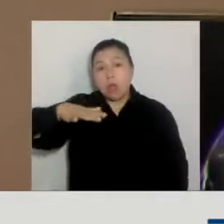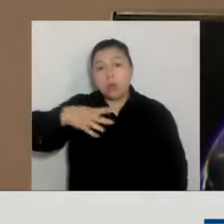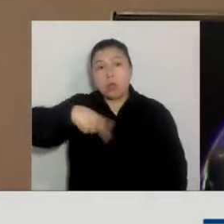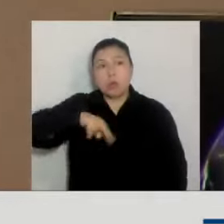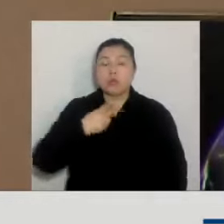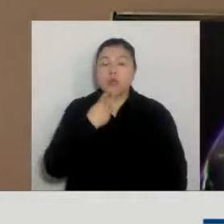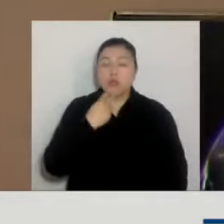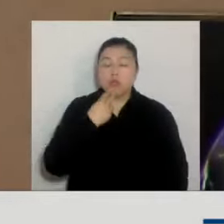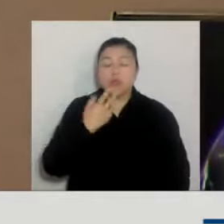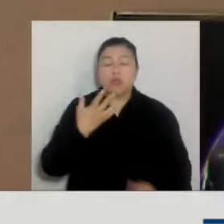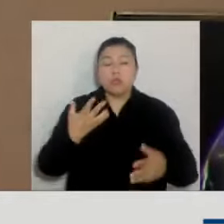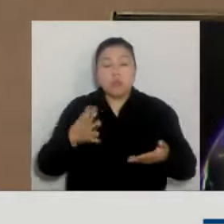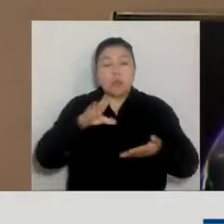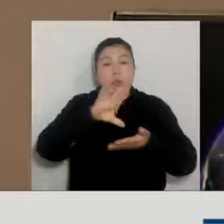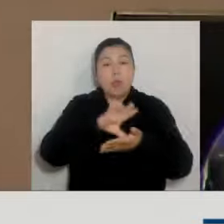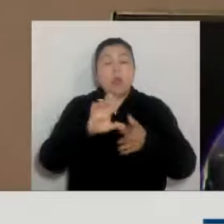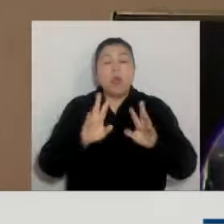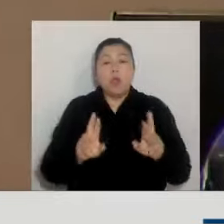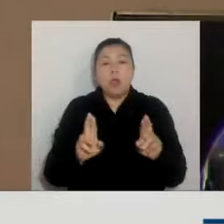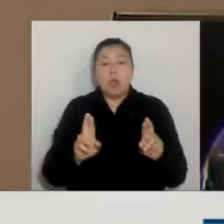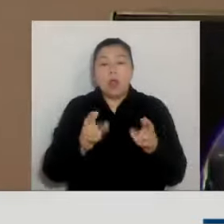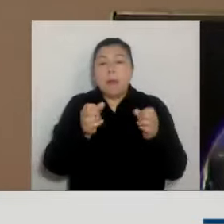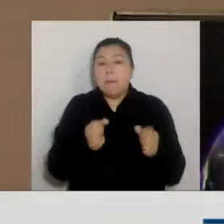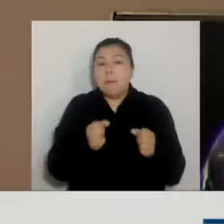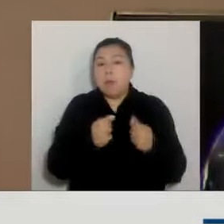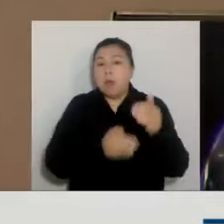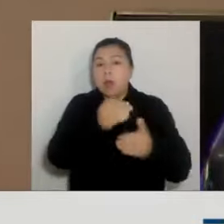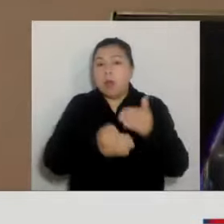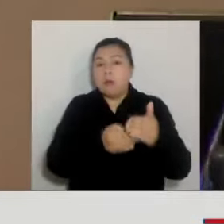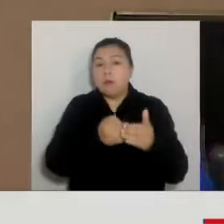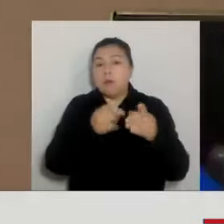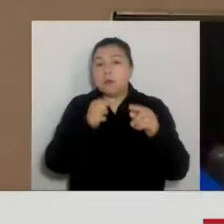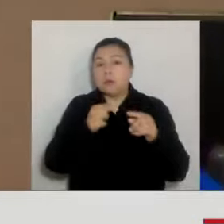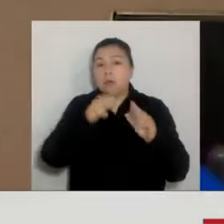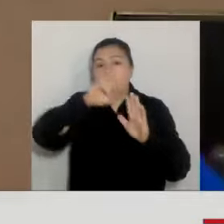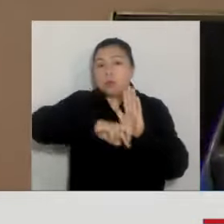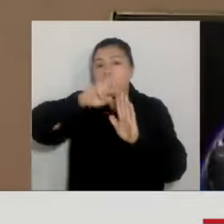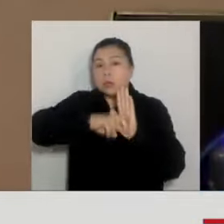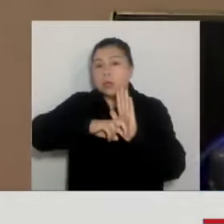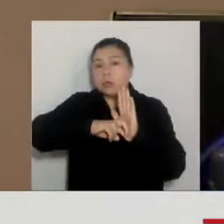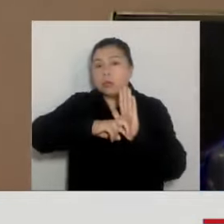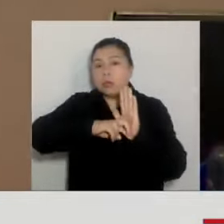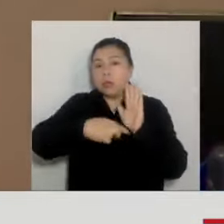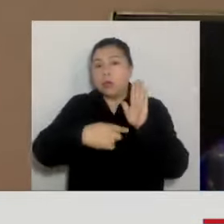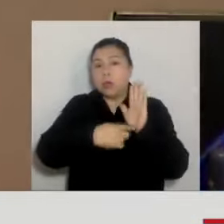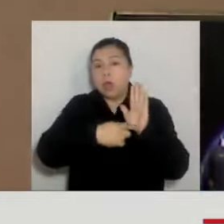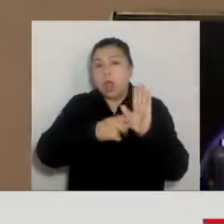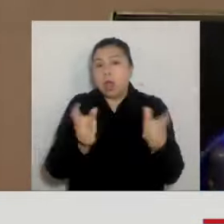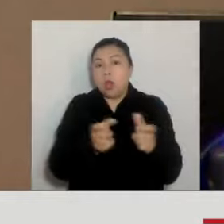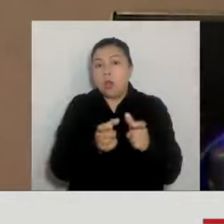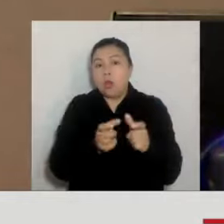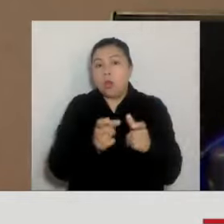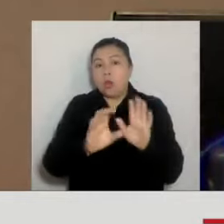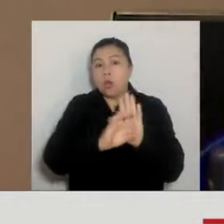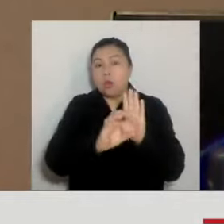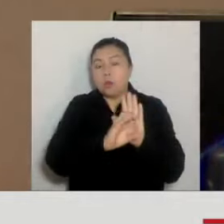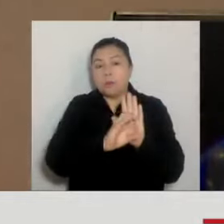país esperemos poder avanzar con estas iniciativas Hay una que se encuentra en la comisión de Constitución de esta